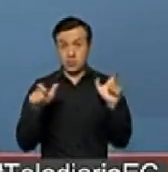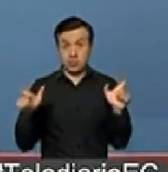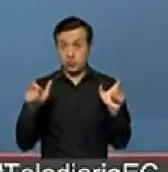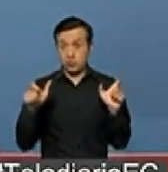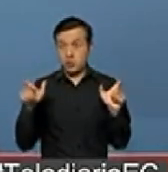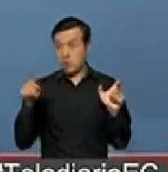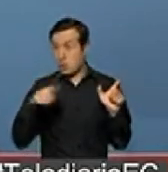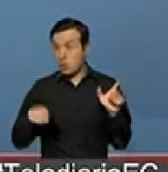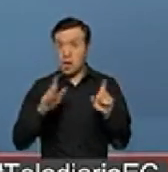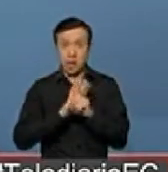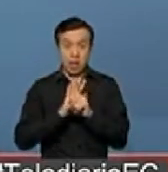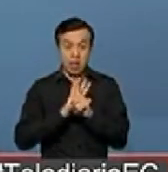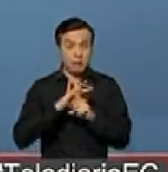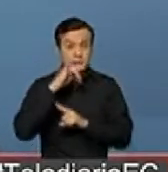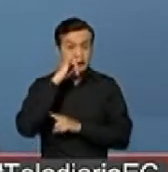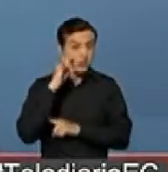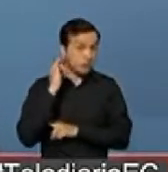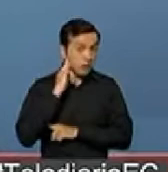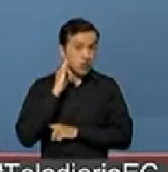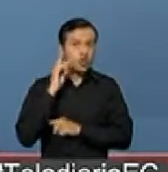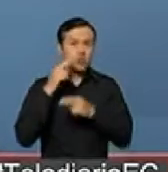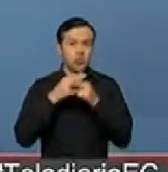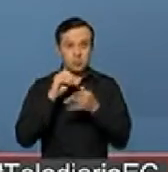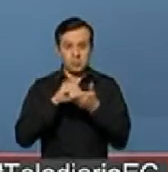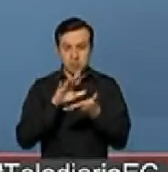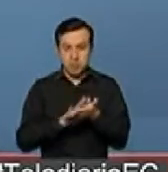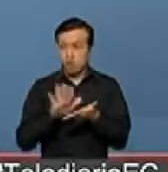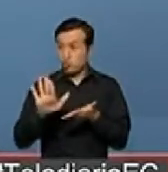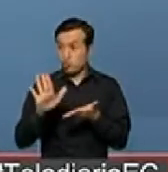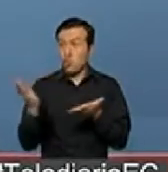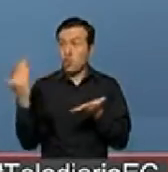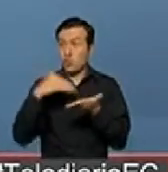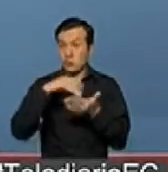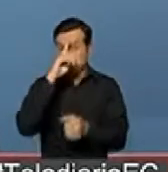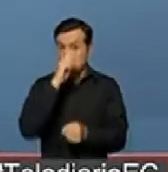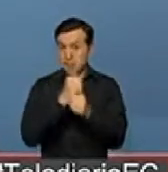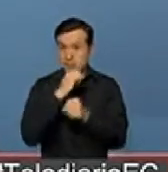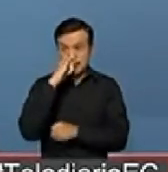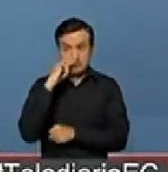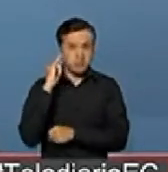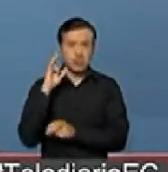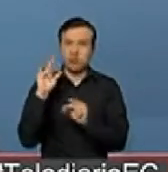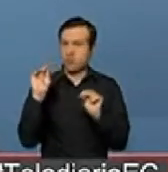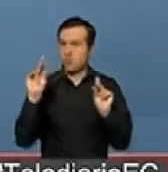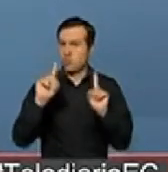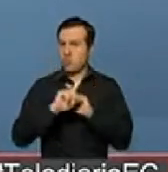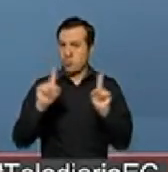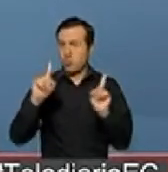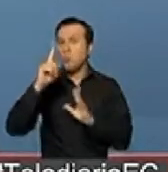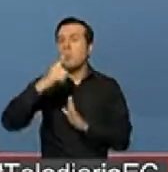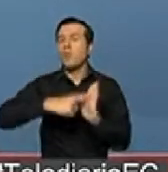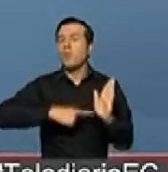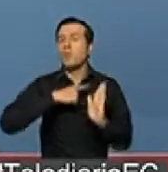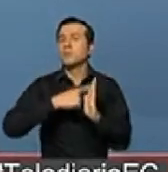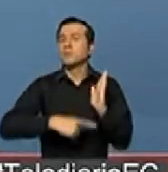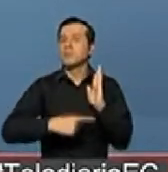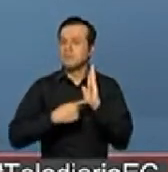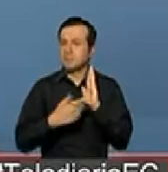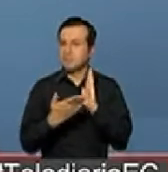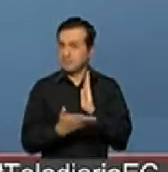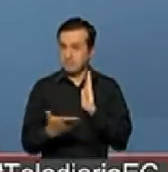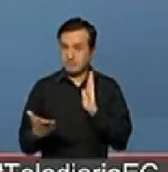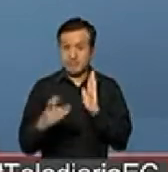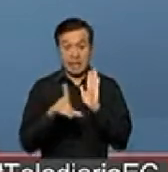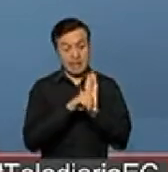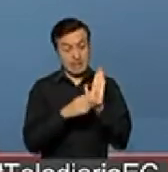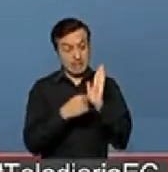abusado a menores de edad, para que no puedan trabajar con niños y que pues se tenga esa información disponible. Esta